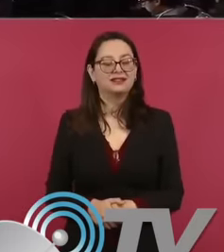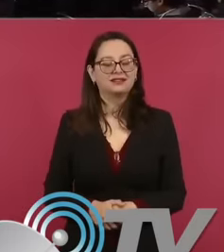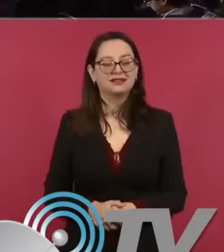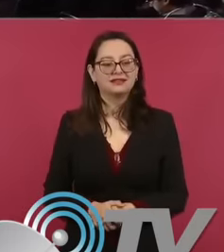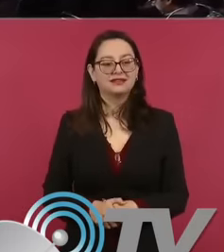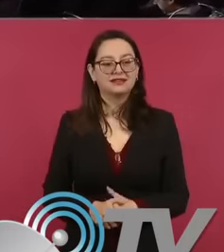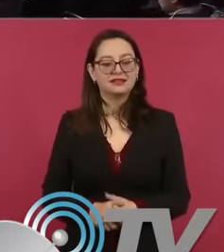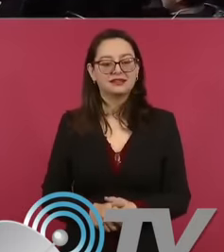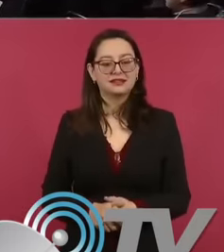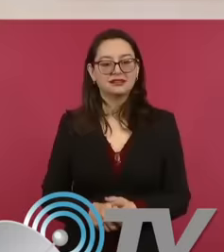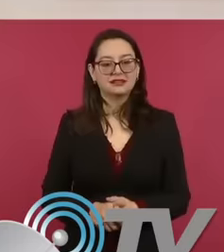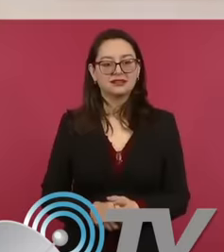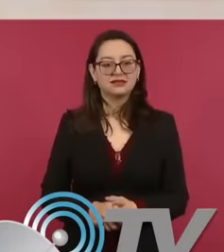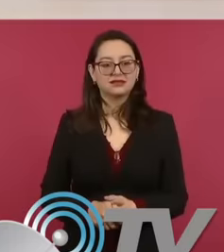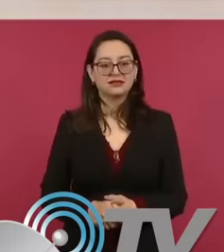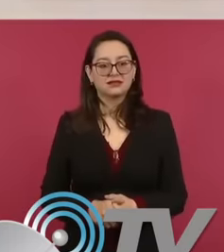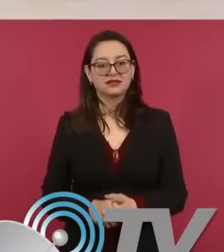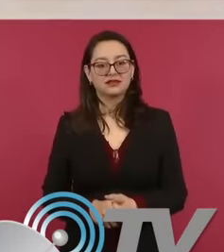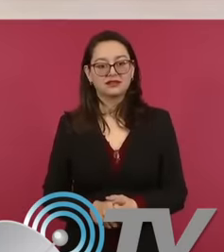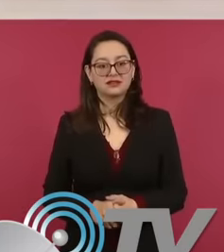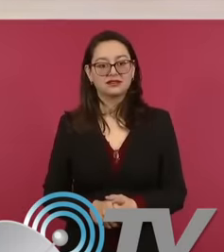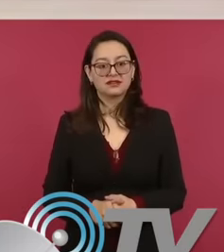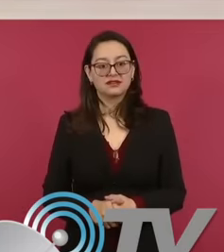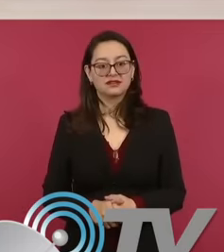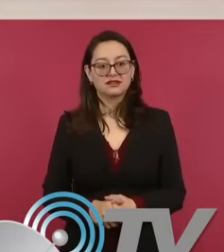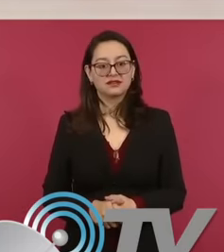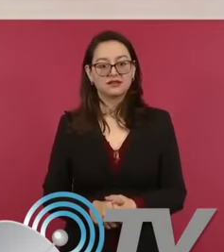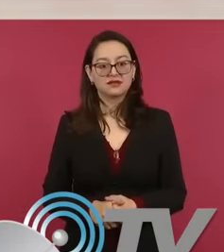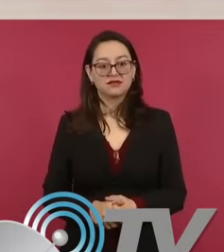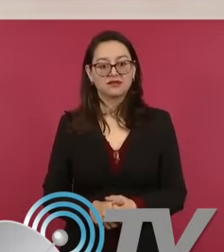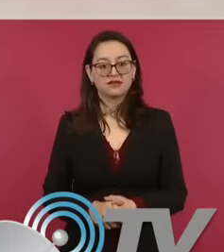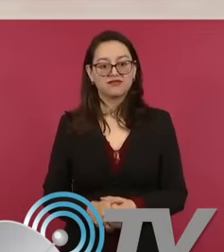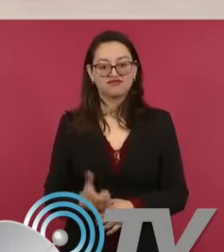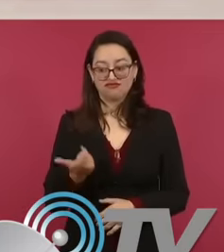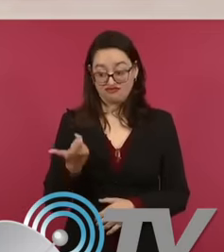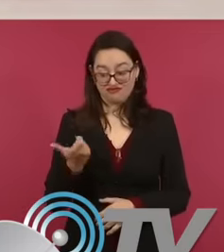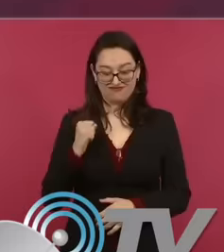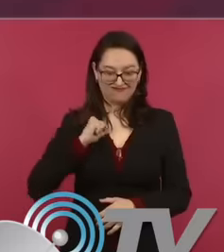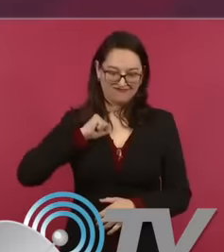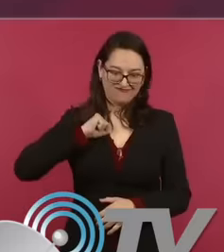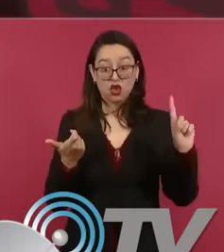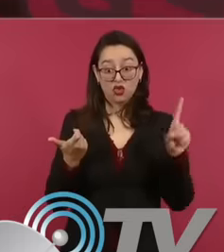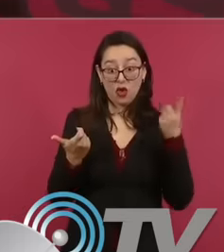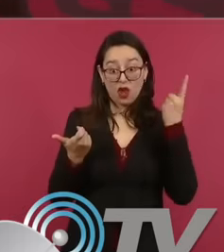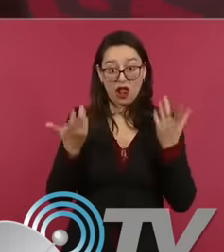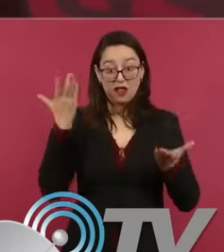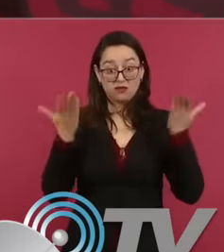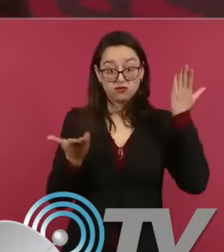739. No, es que sí bajó bastante. Superpeso.